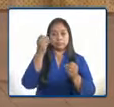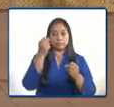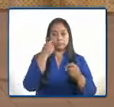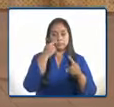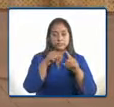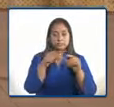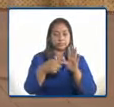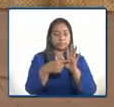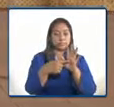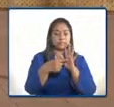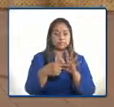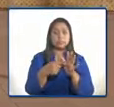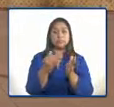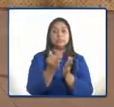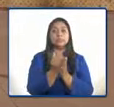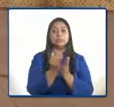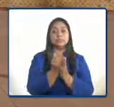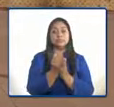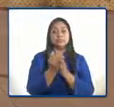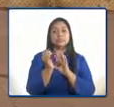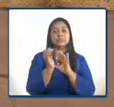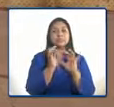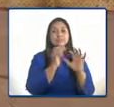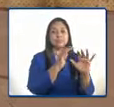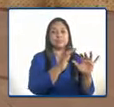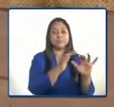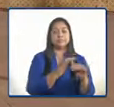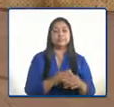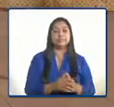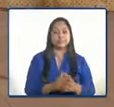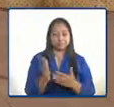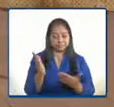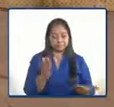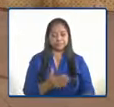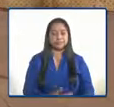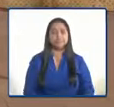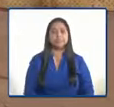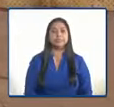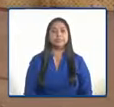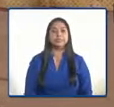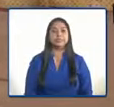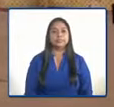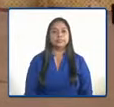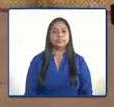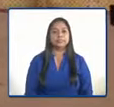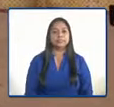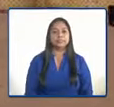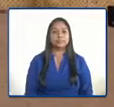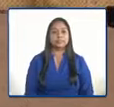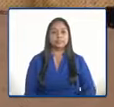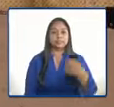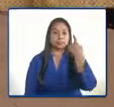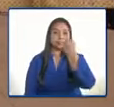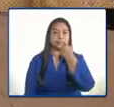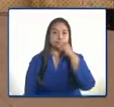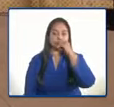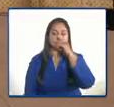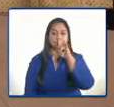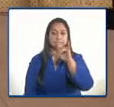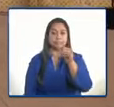representante del Instituto Guatemalteco de Migración. Bienvenido, señor Stuart